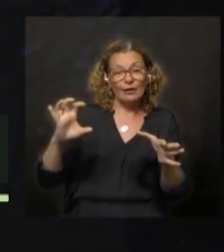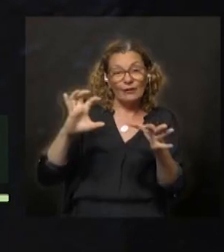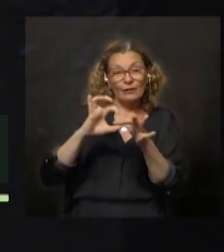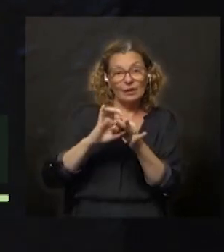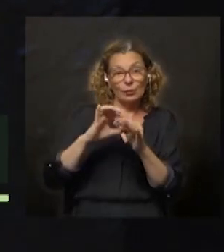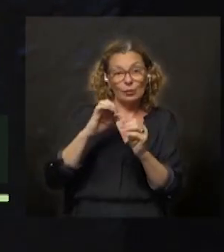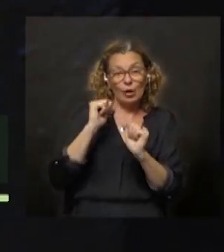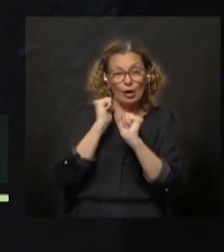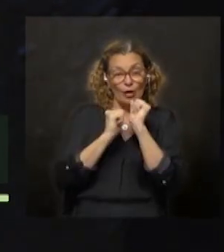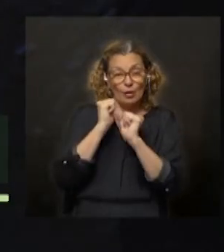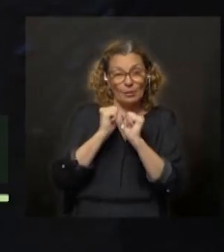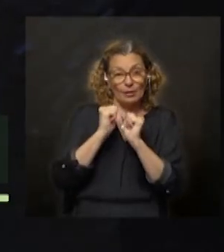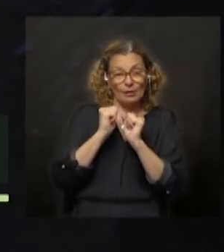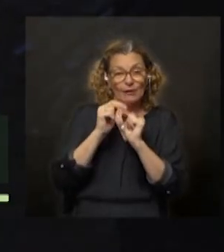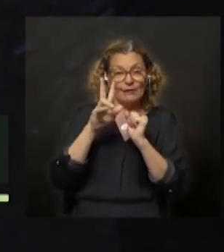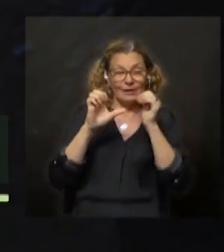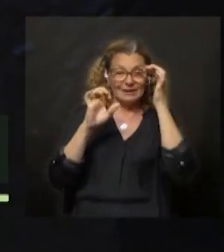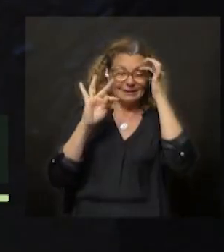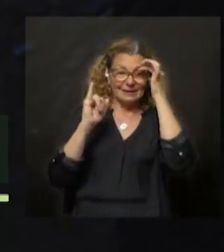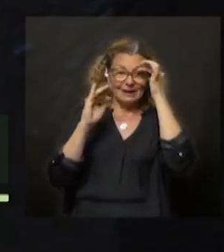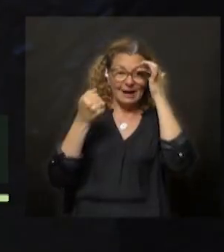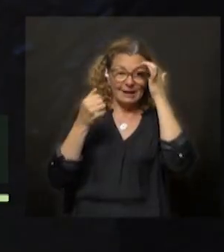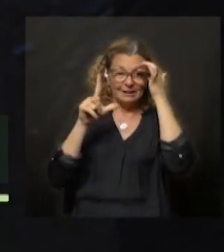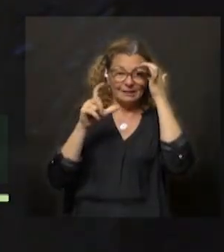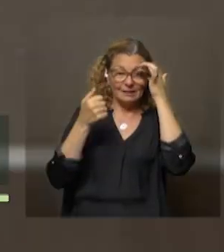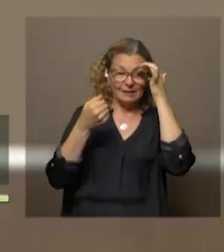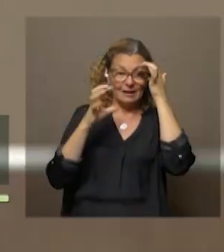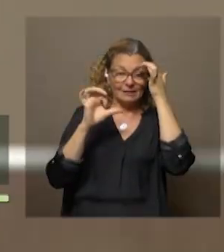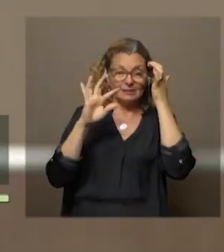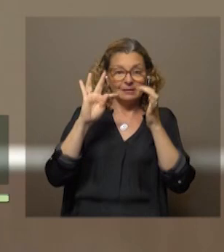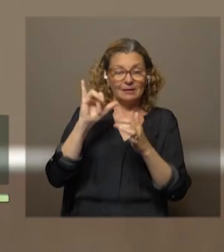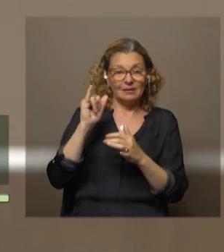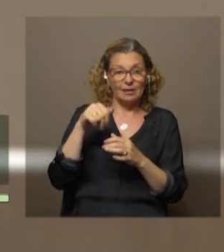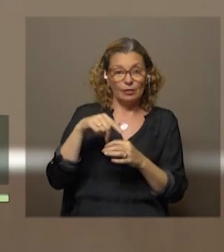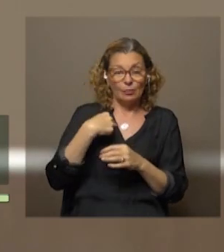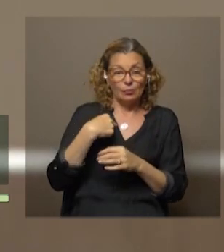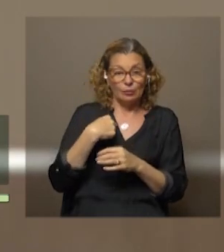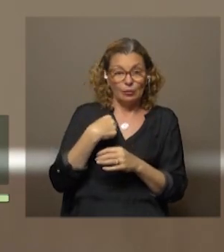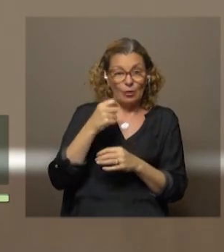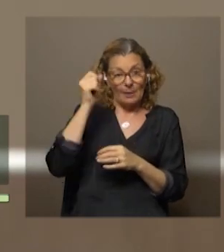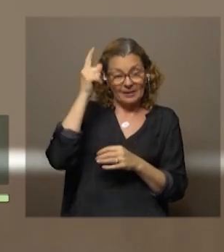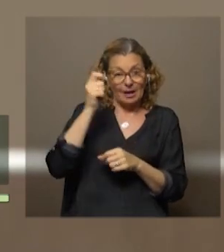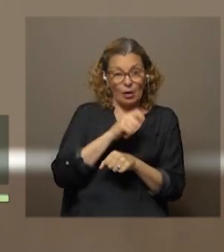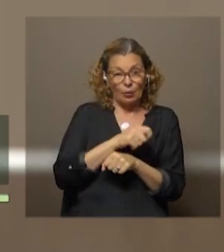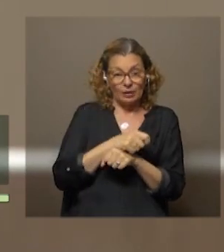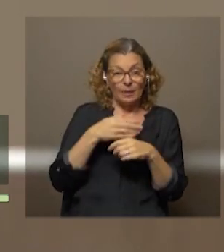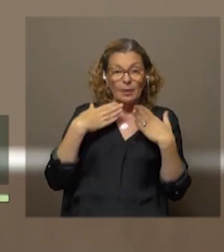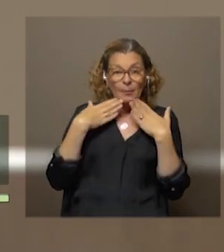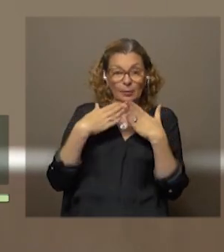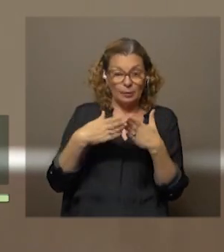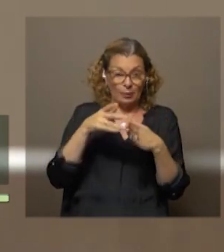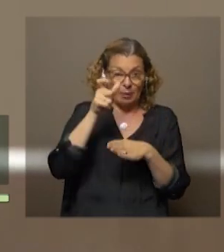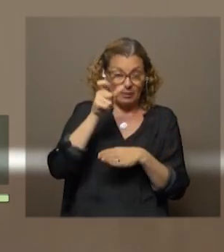económicos entre verticales y Alejandro aztesiano como usted no tengo capacidad jurídica para interrogar a una